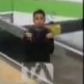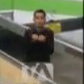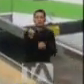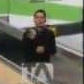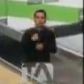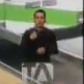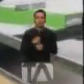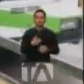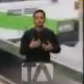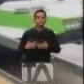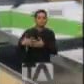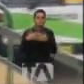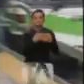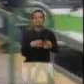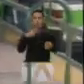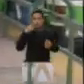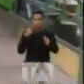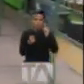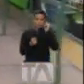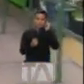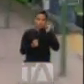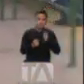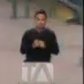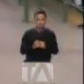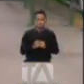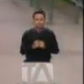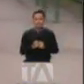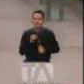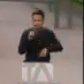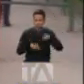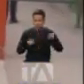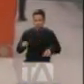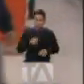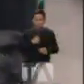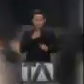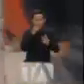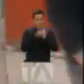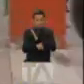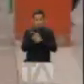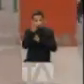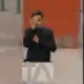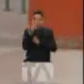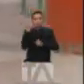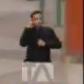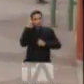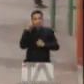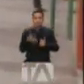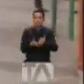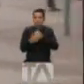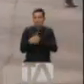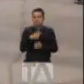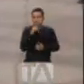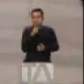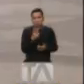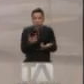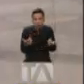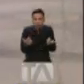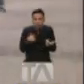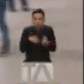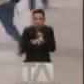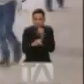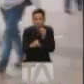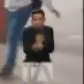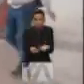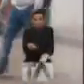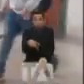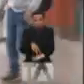trabajar juntos, hombres y mujeres. Pero a veces realmente uno no denuncia porque piensa, o sea, ¿quién me va a ayudar? En este momento estoy en el bus,